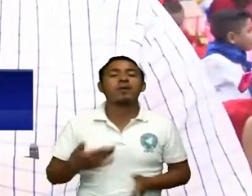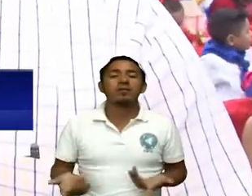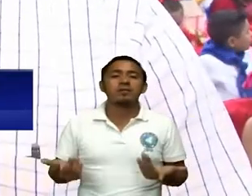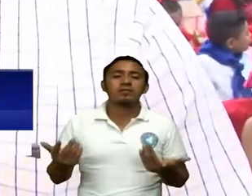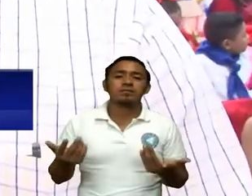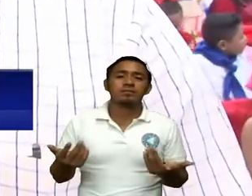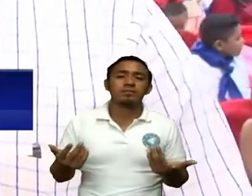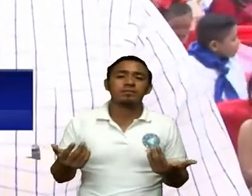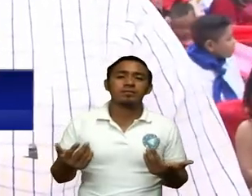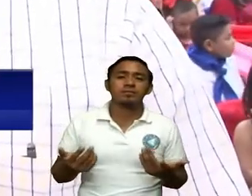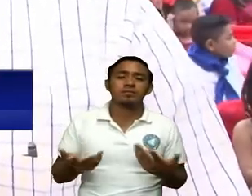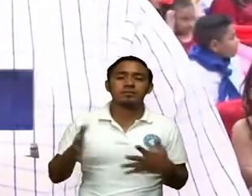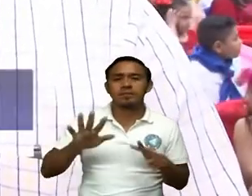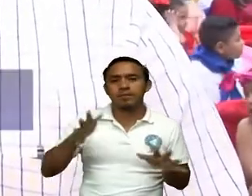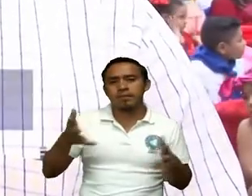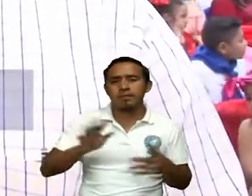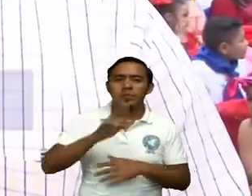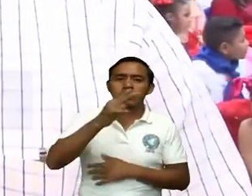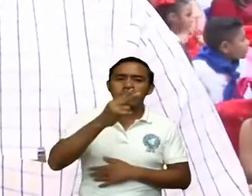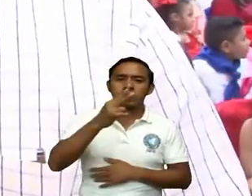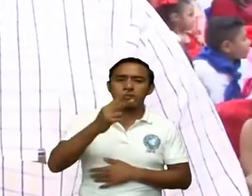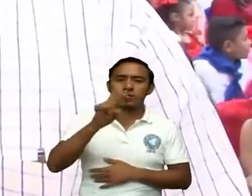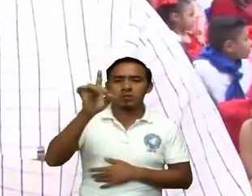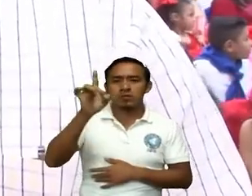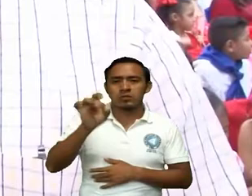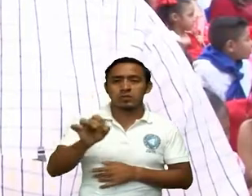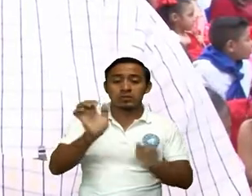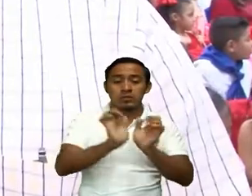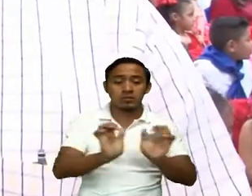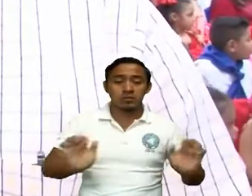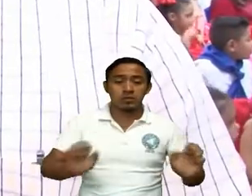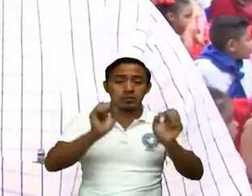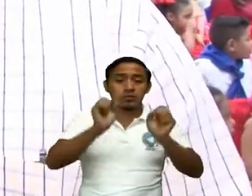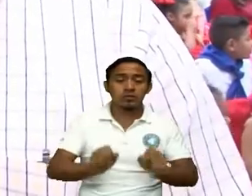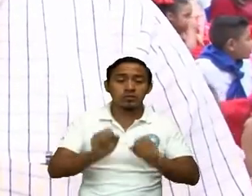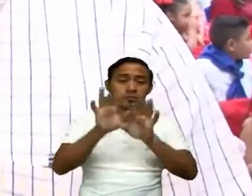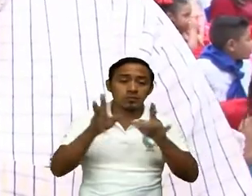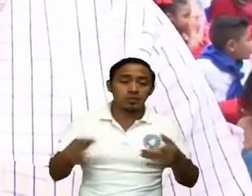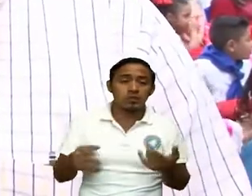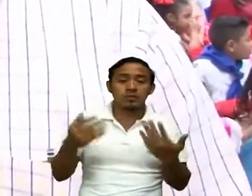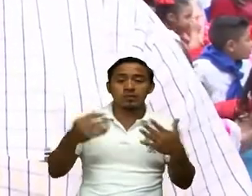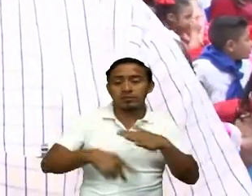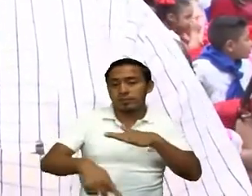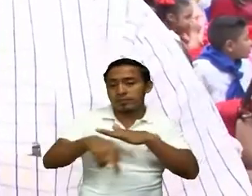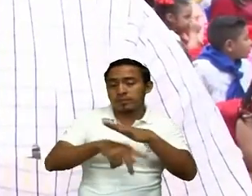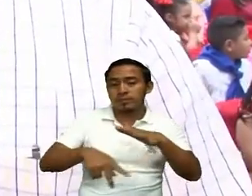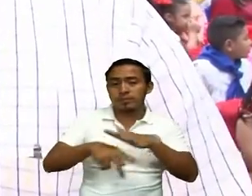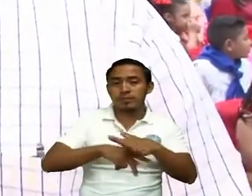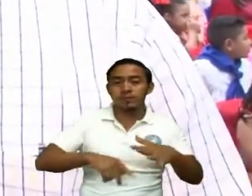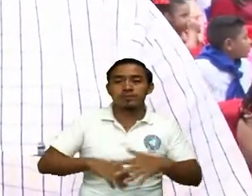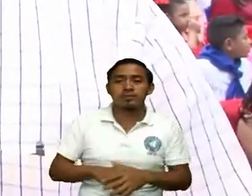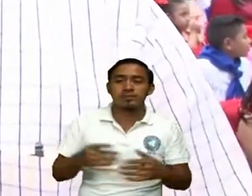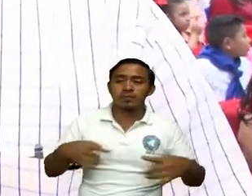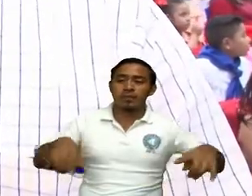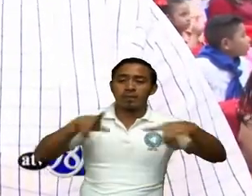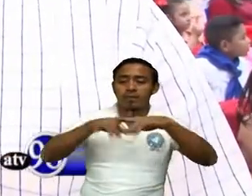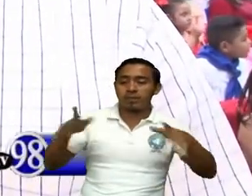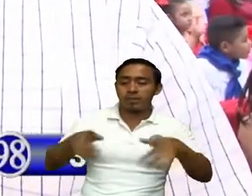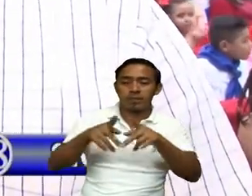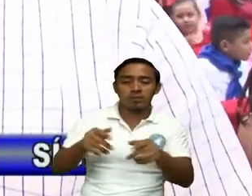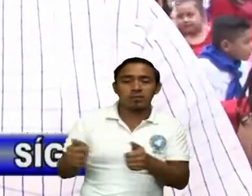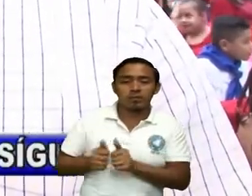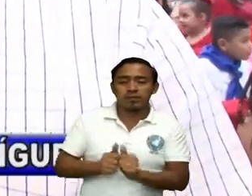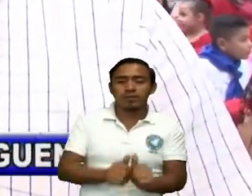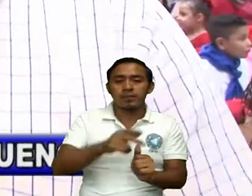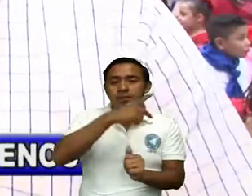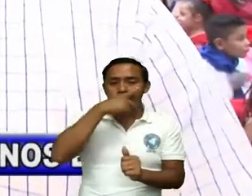Contamos con casi 210 niños participando de educación inicial, más los acompañantes, los padres